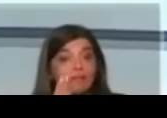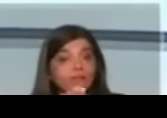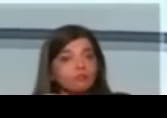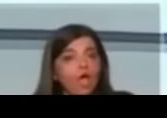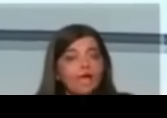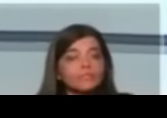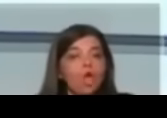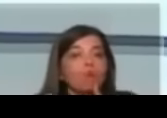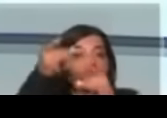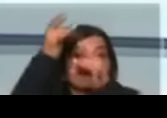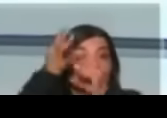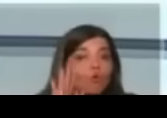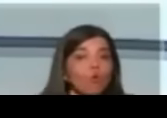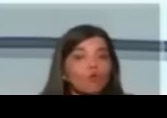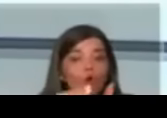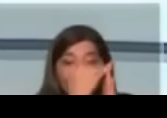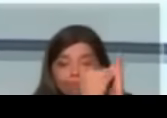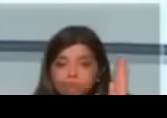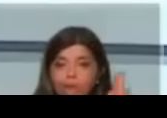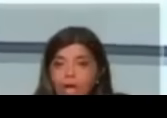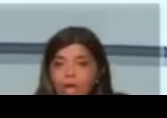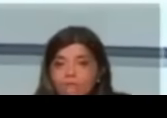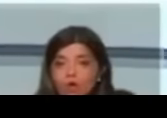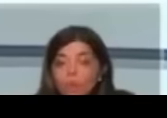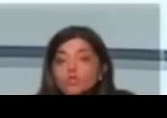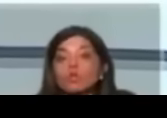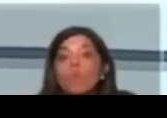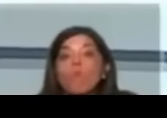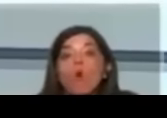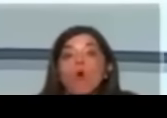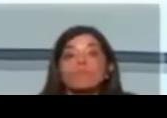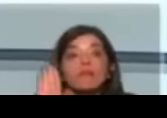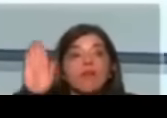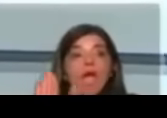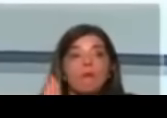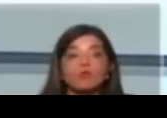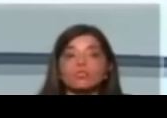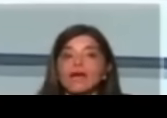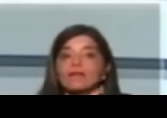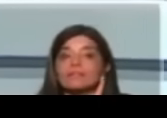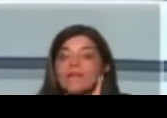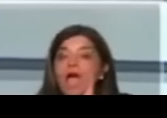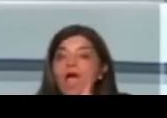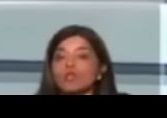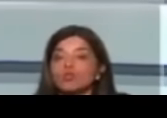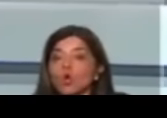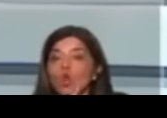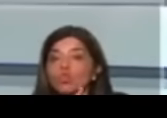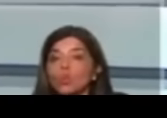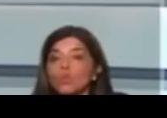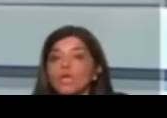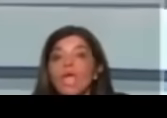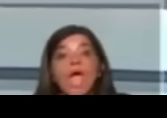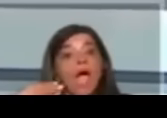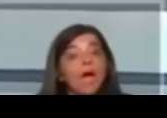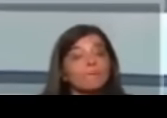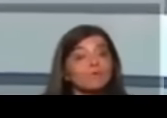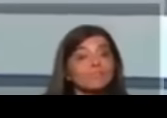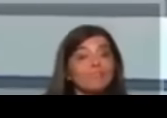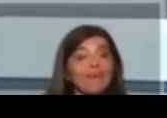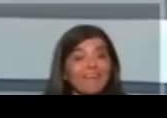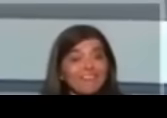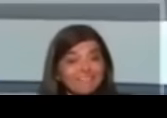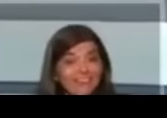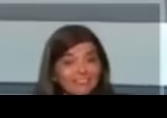exclusiva a antecedentes que podrían complicar la postulación de Aldo Duque a la alcaldía de Santiago